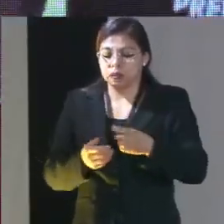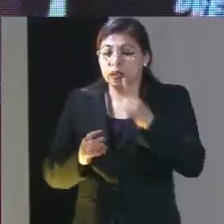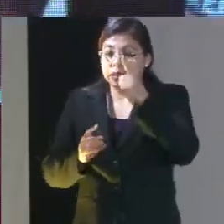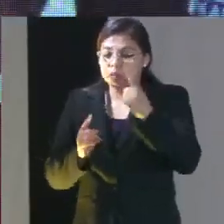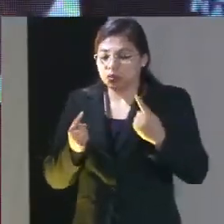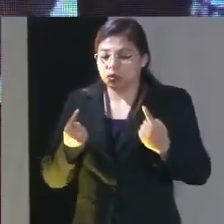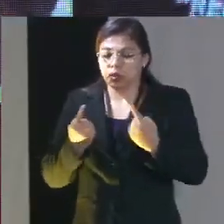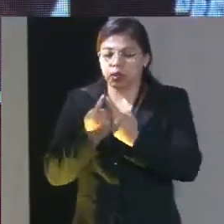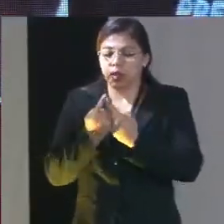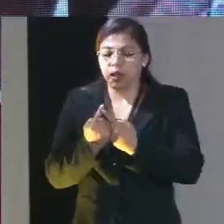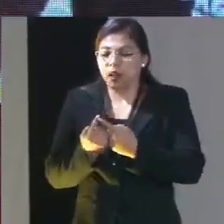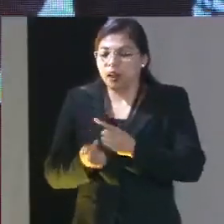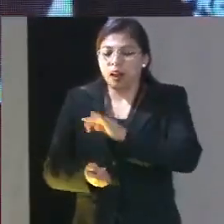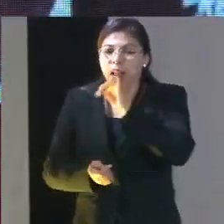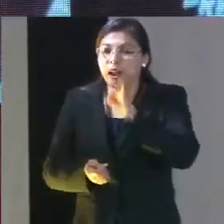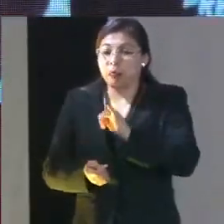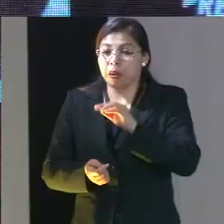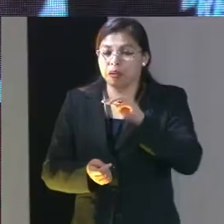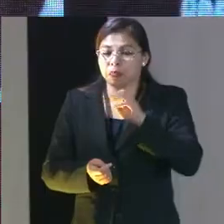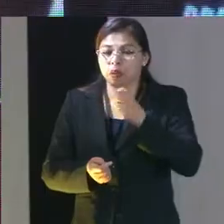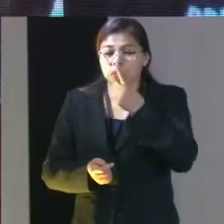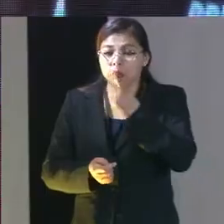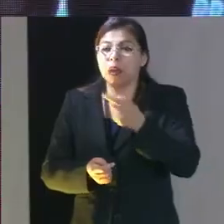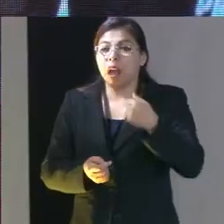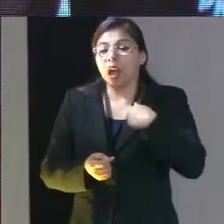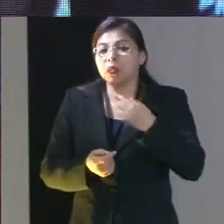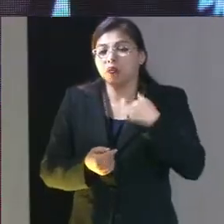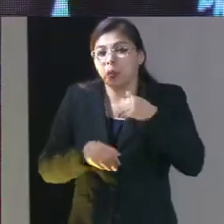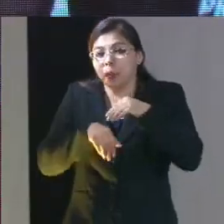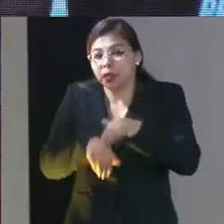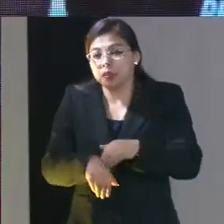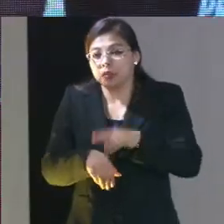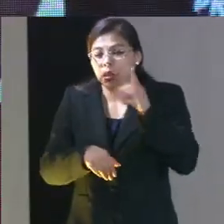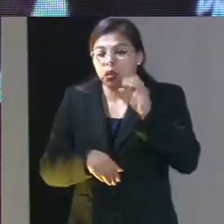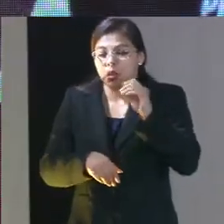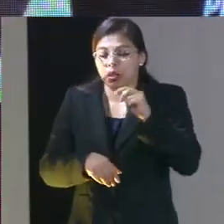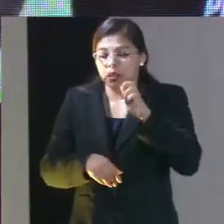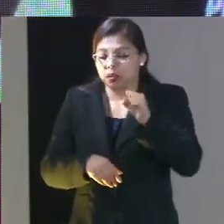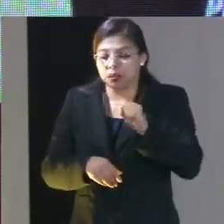encontraron, jamás Moctezuma se sometió a Cortés.